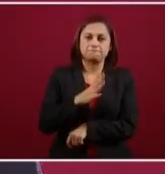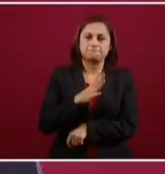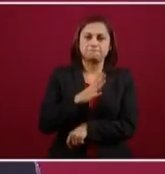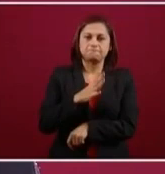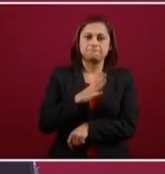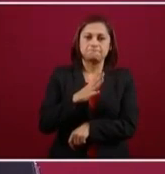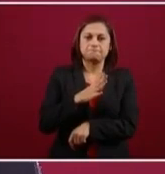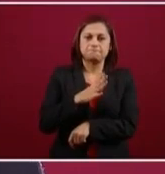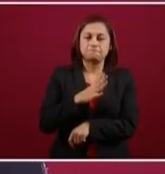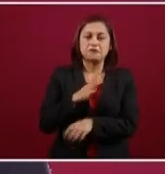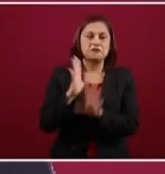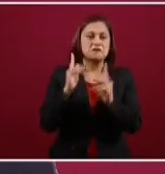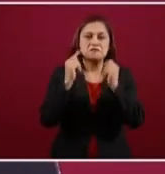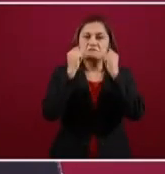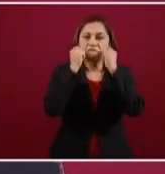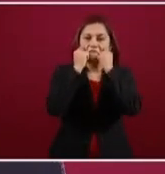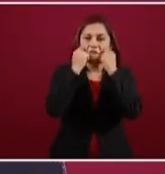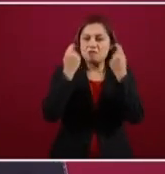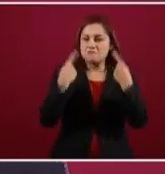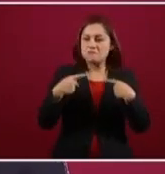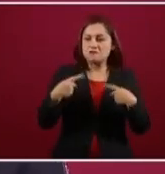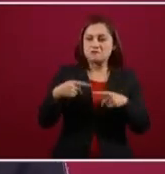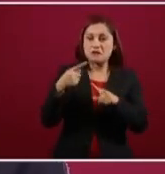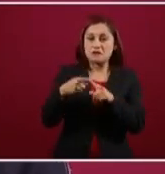sea quien sea.